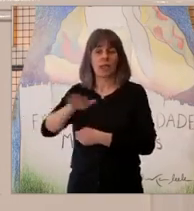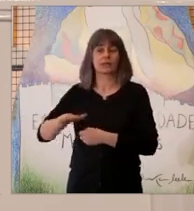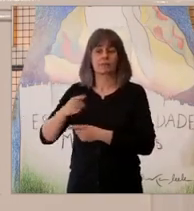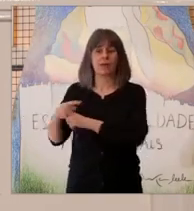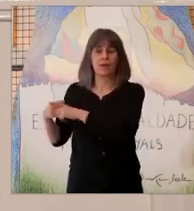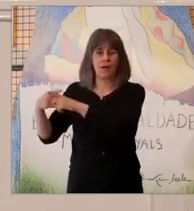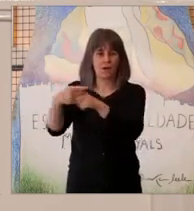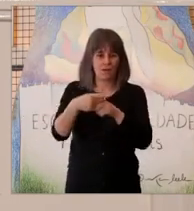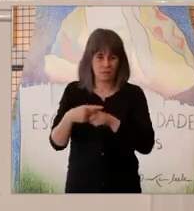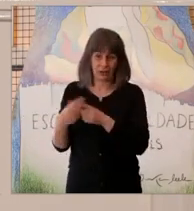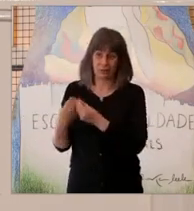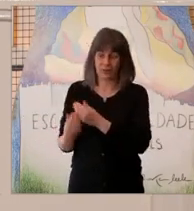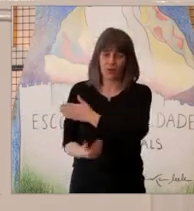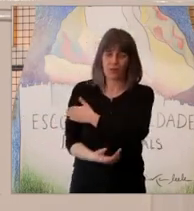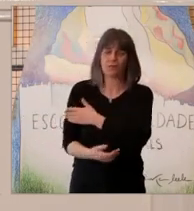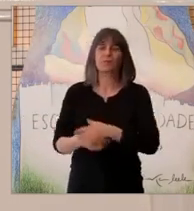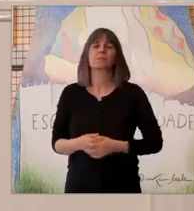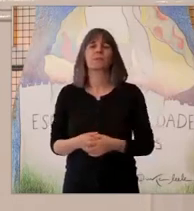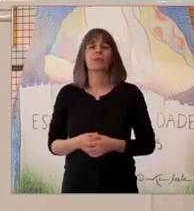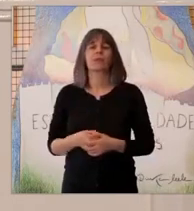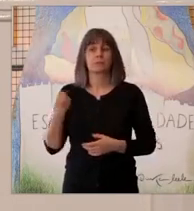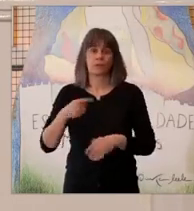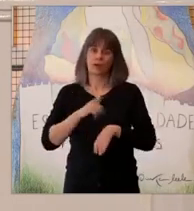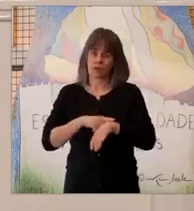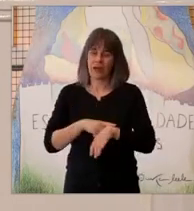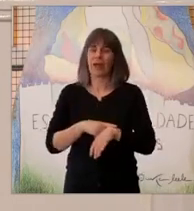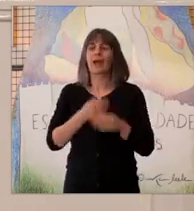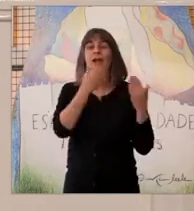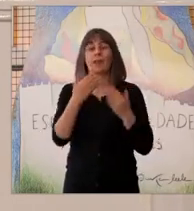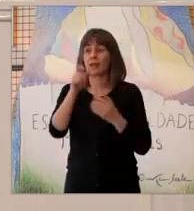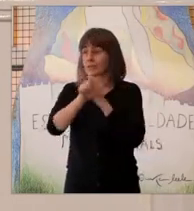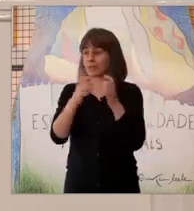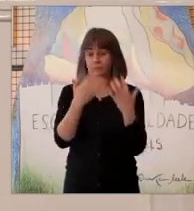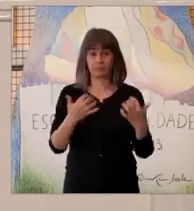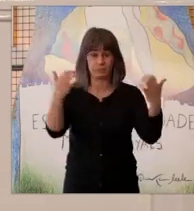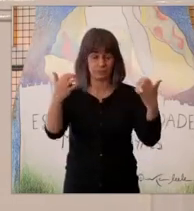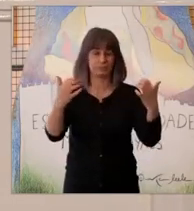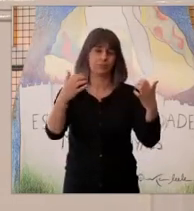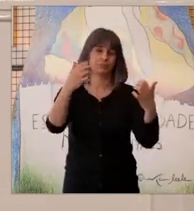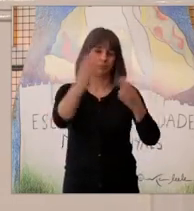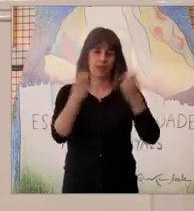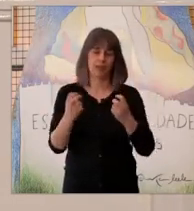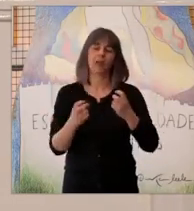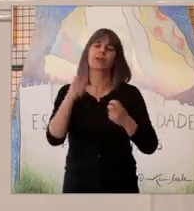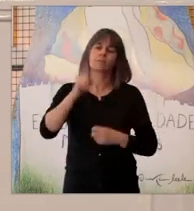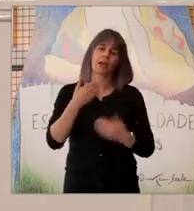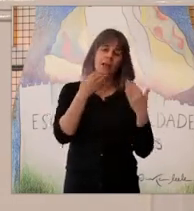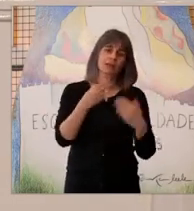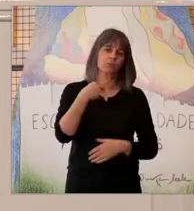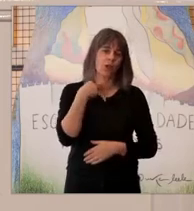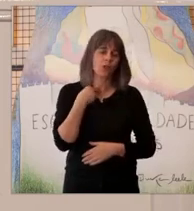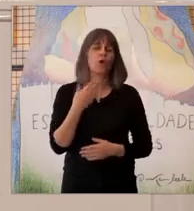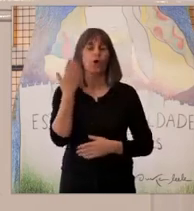conmigo y esta hora agradeceros a todas la asistencia a la diputación a la escuela Carmela Rosa